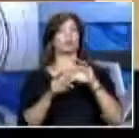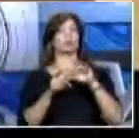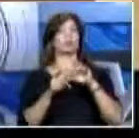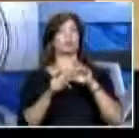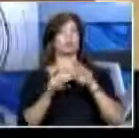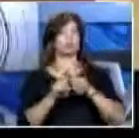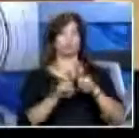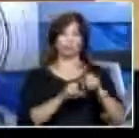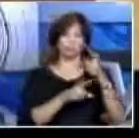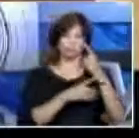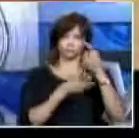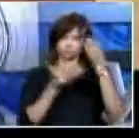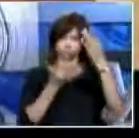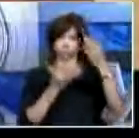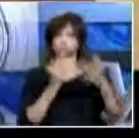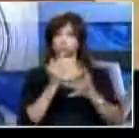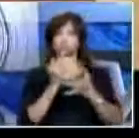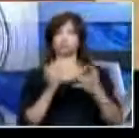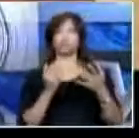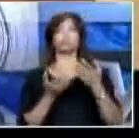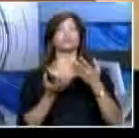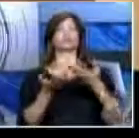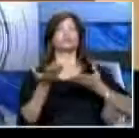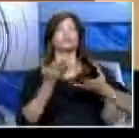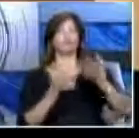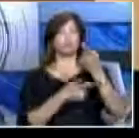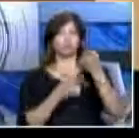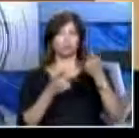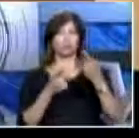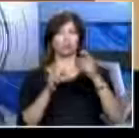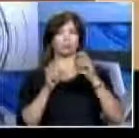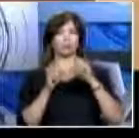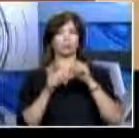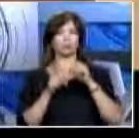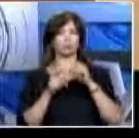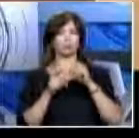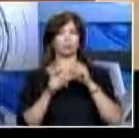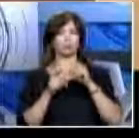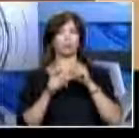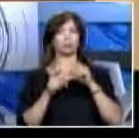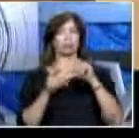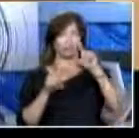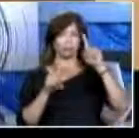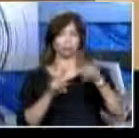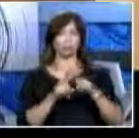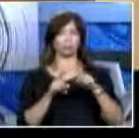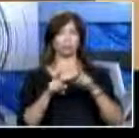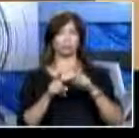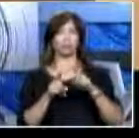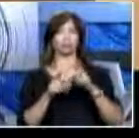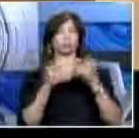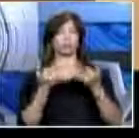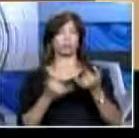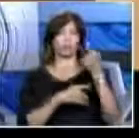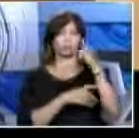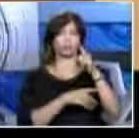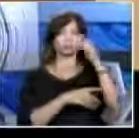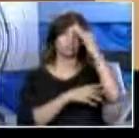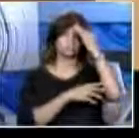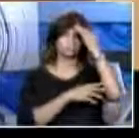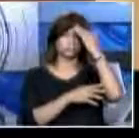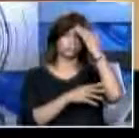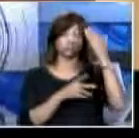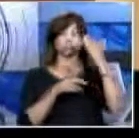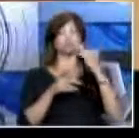bien informado en materia de tecnología compartir con ustedes ahí ven en pantalla el acuerdo que se firmó en el día de hoy para que conozcan y entiendan